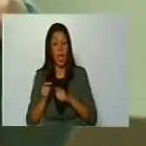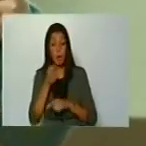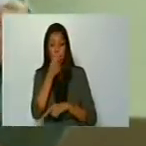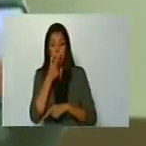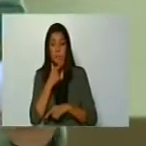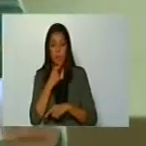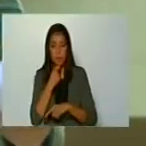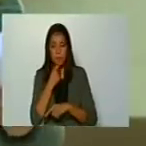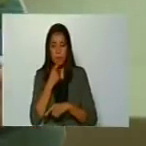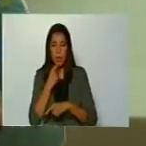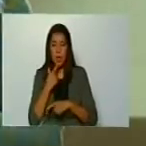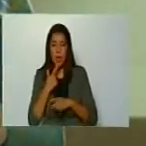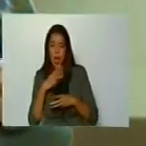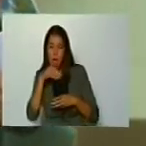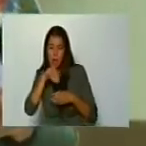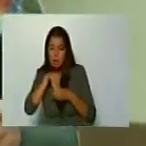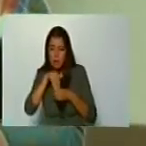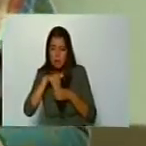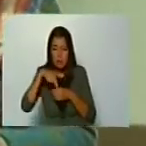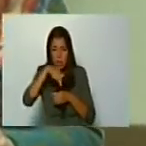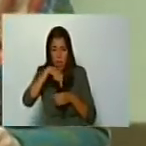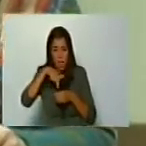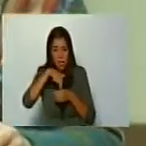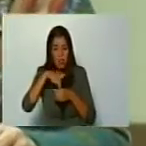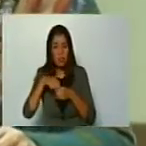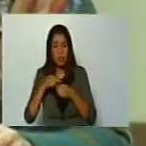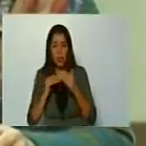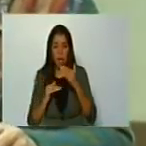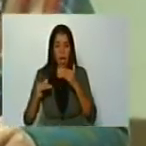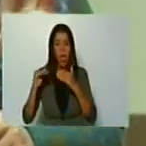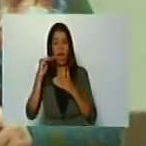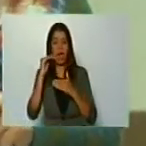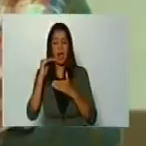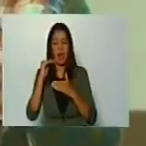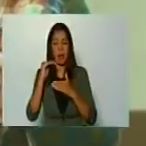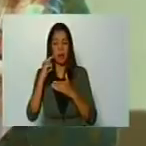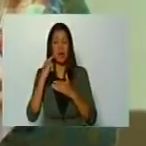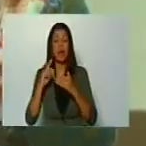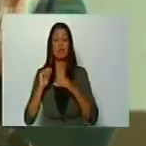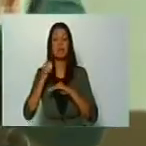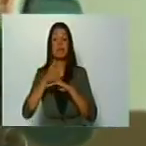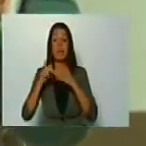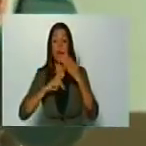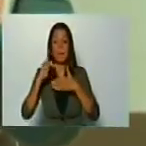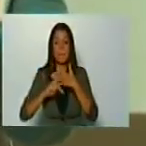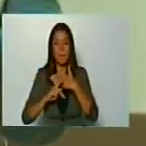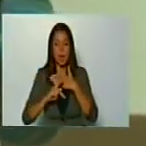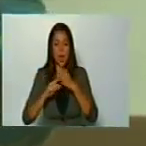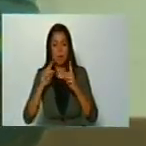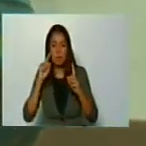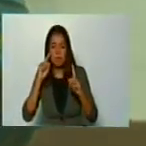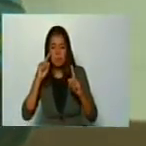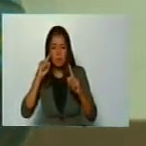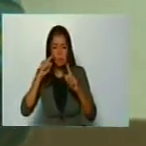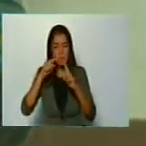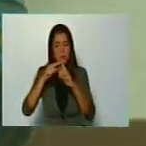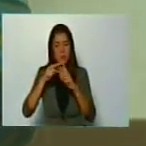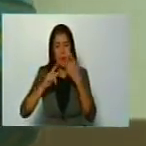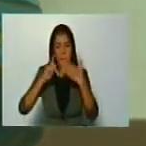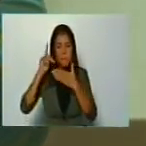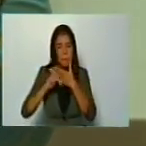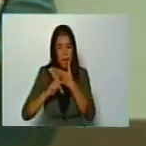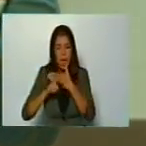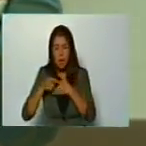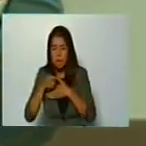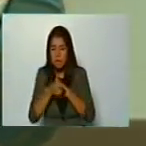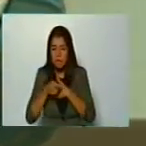desde arriba. Así lo identifica Ignacio de Otto. Pero además es un ataque certero,